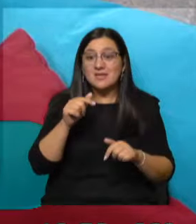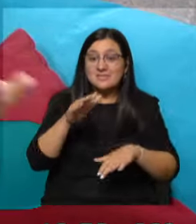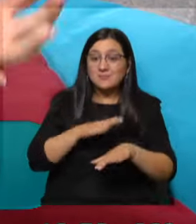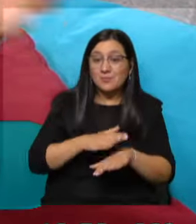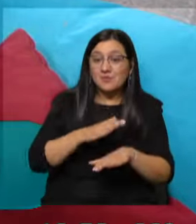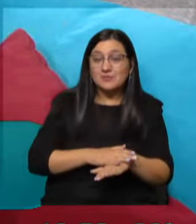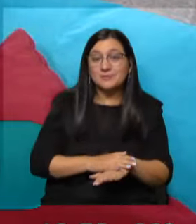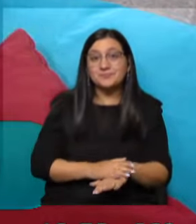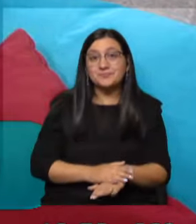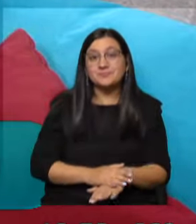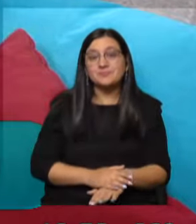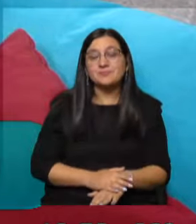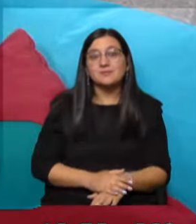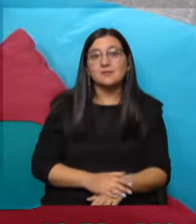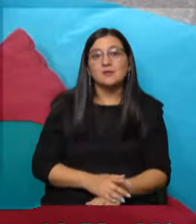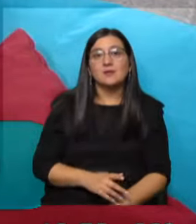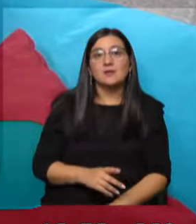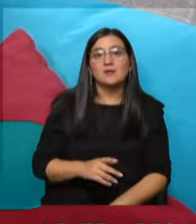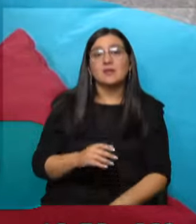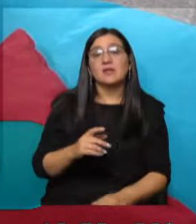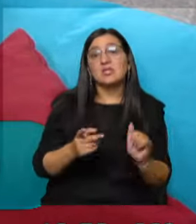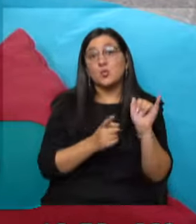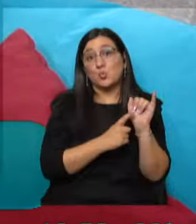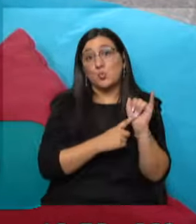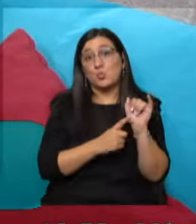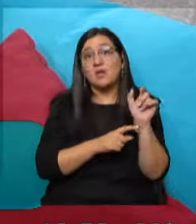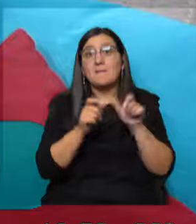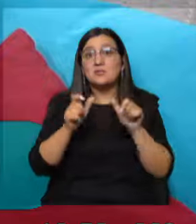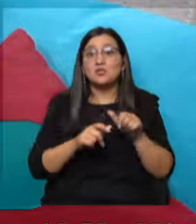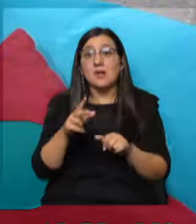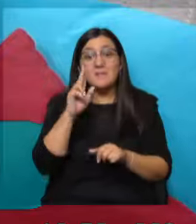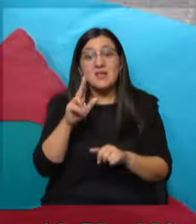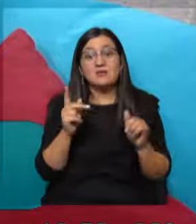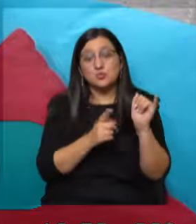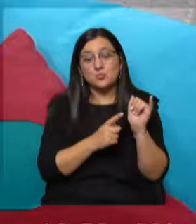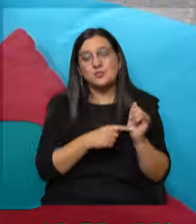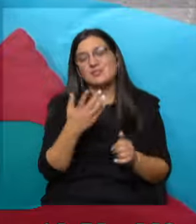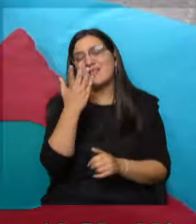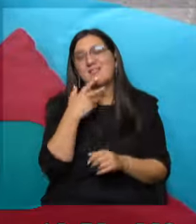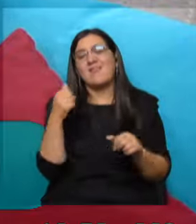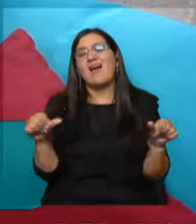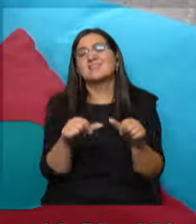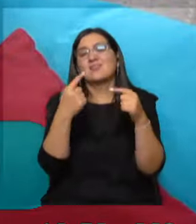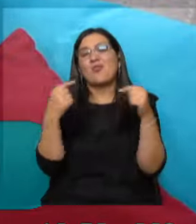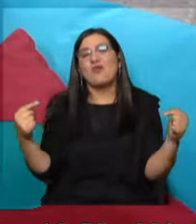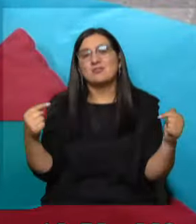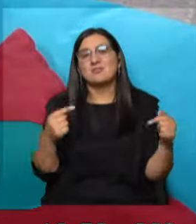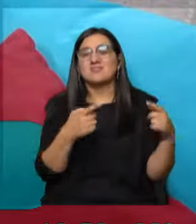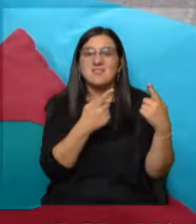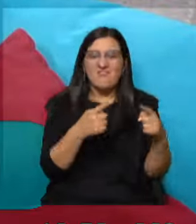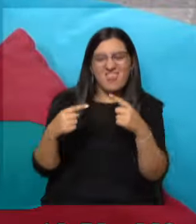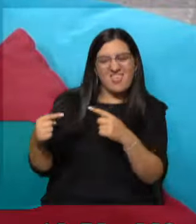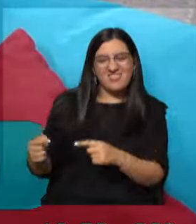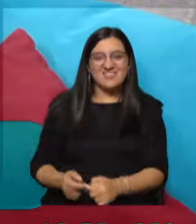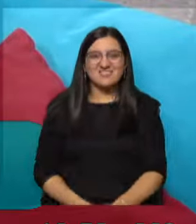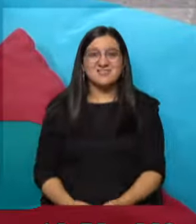momento lo que es TikTok hoy era YouTube. Claro. Y la gente agarraba YouTube. Entonces nosotros nos encantaba hacer cosas así en YouTube diferentes.